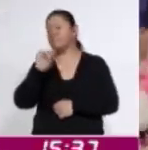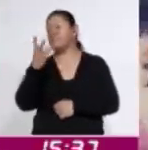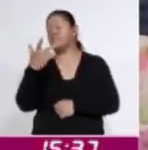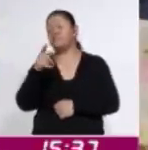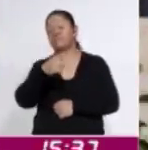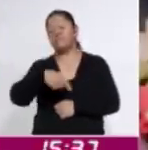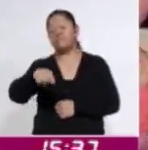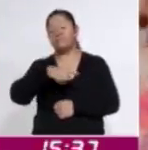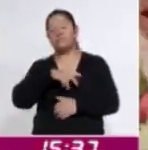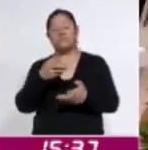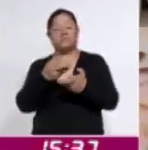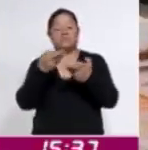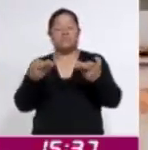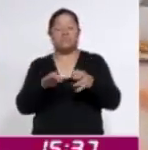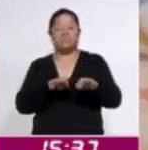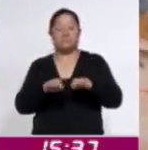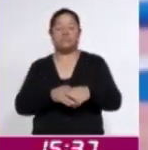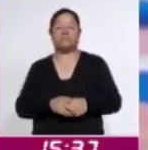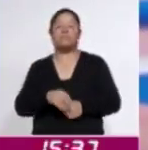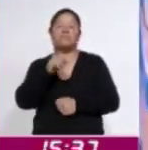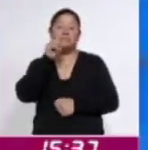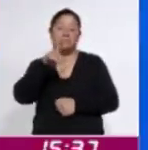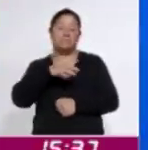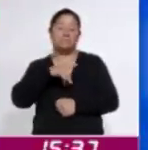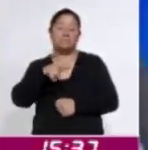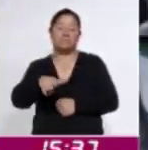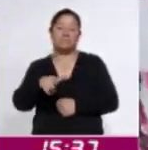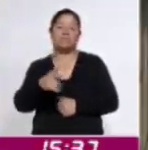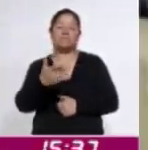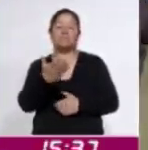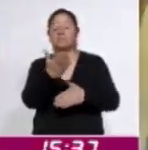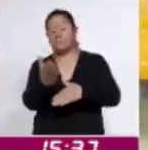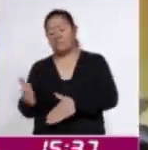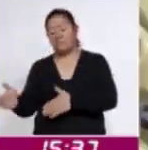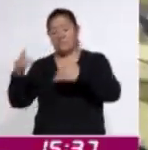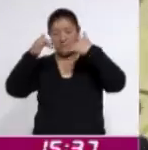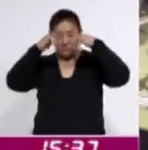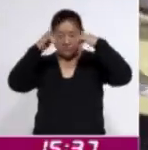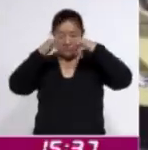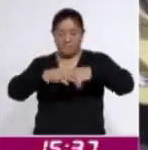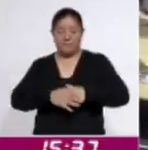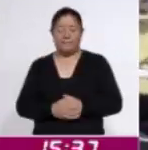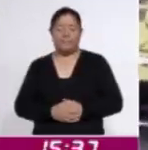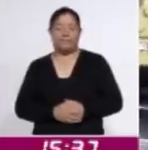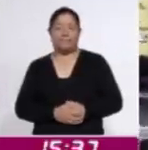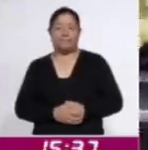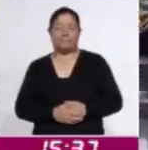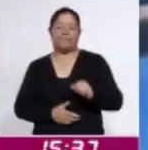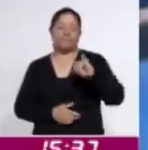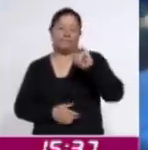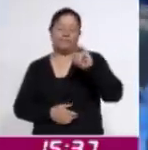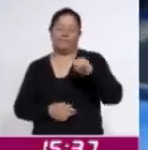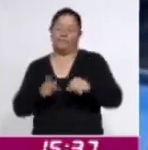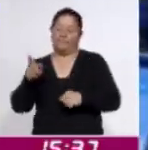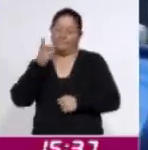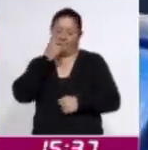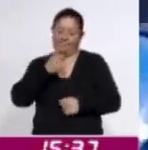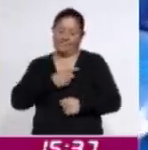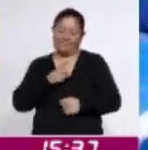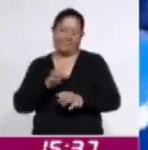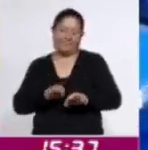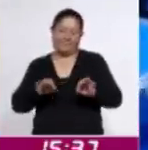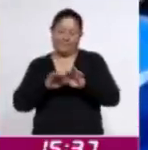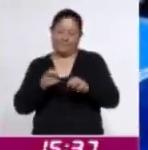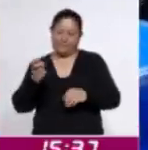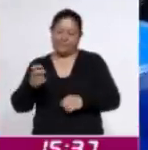sus tierras o también en el plano ganadero, Victoria. Sí, así como lo mencionas, pues es importante que